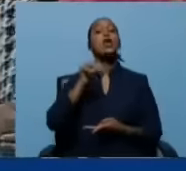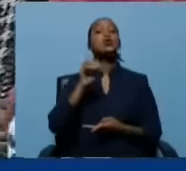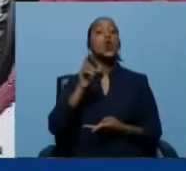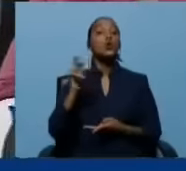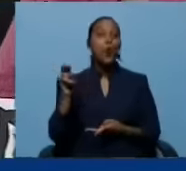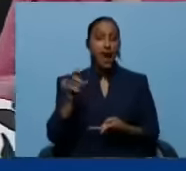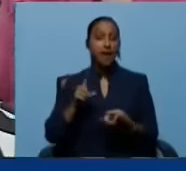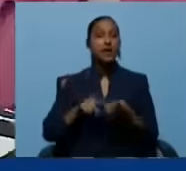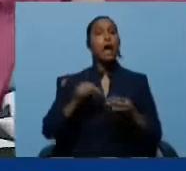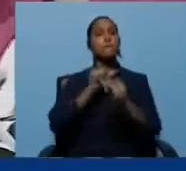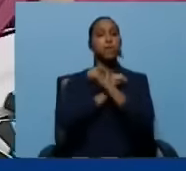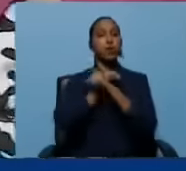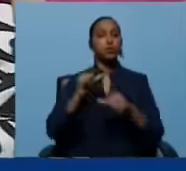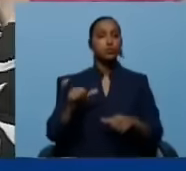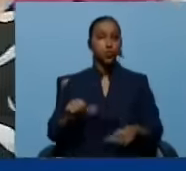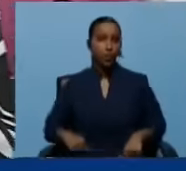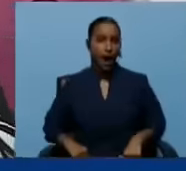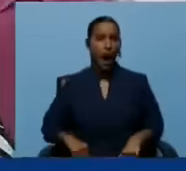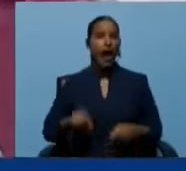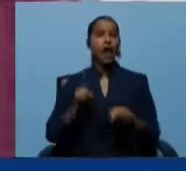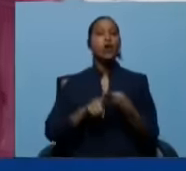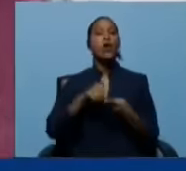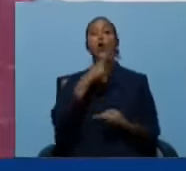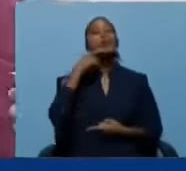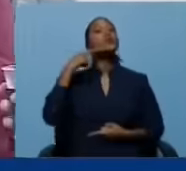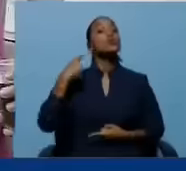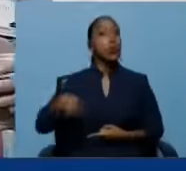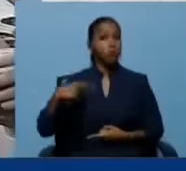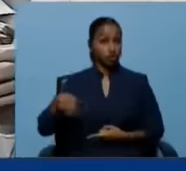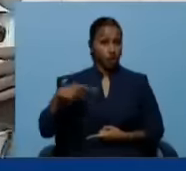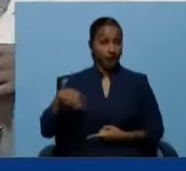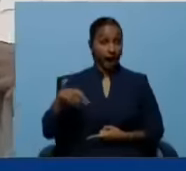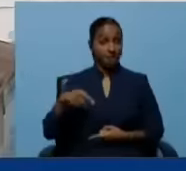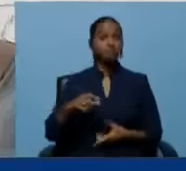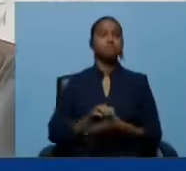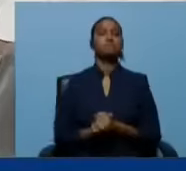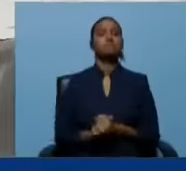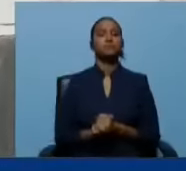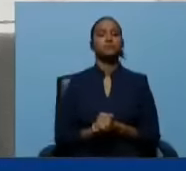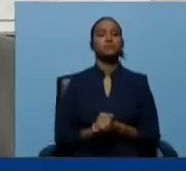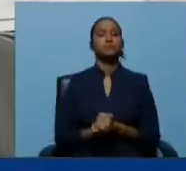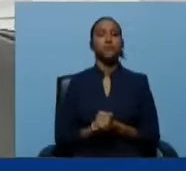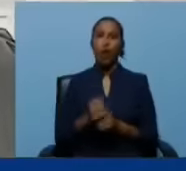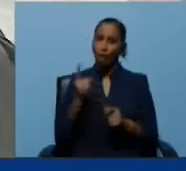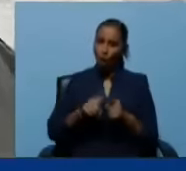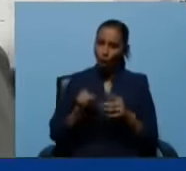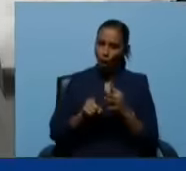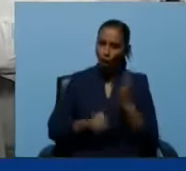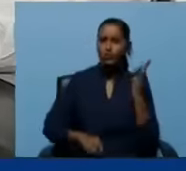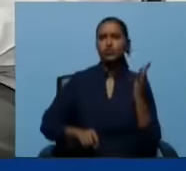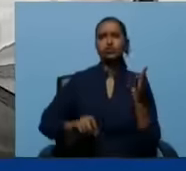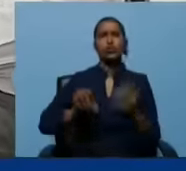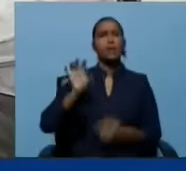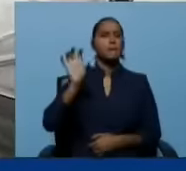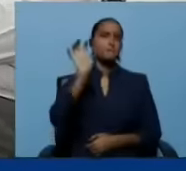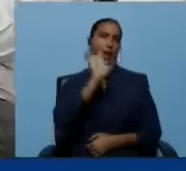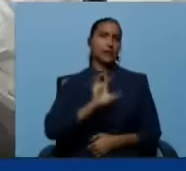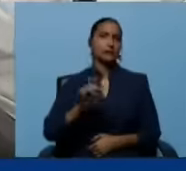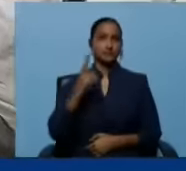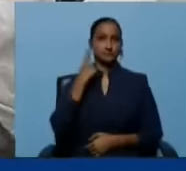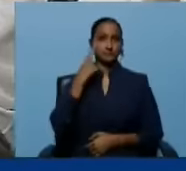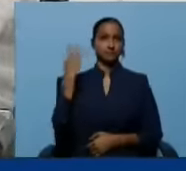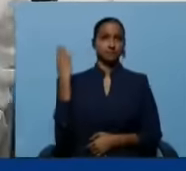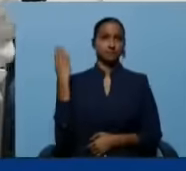Portugal, Rusia, el Reino Unido de la Gran Bretaña, entre otros, que han